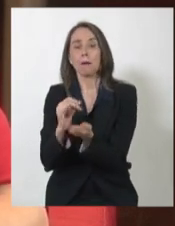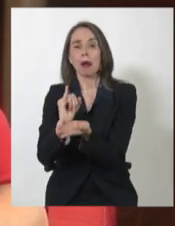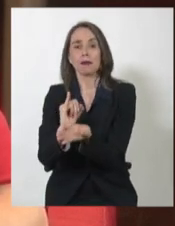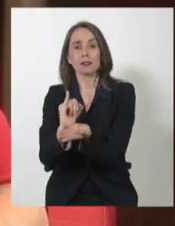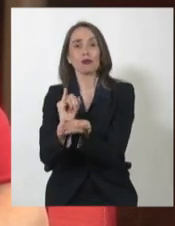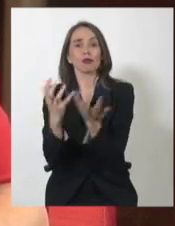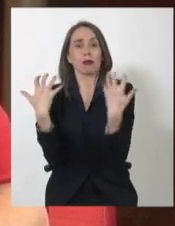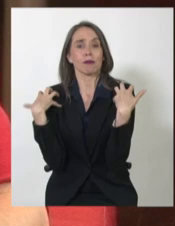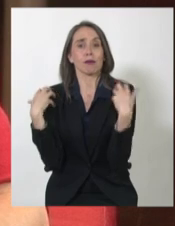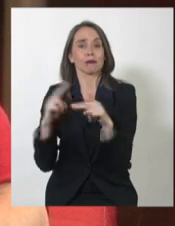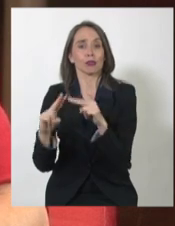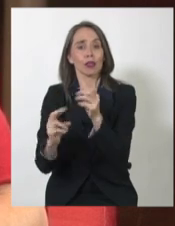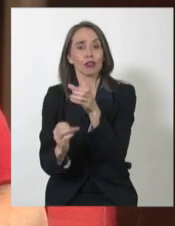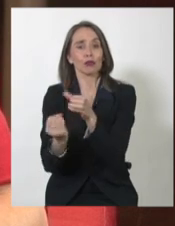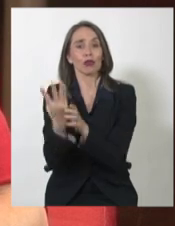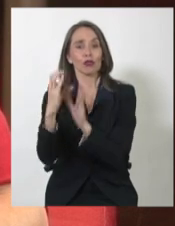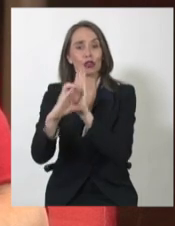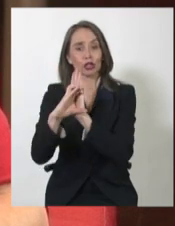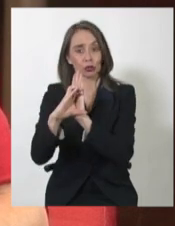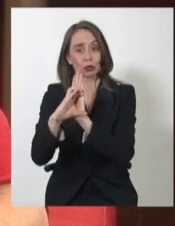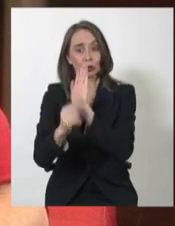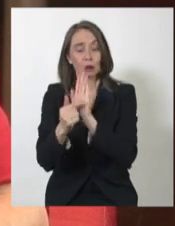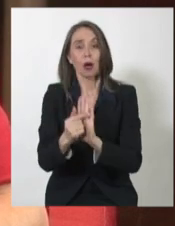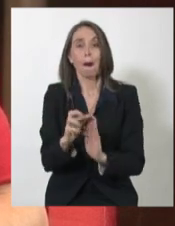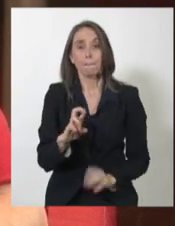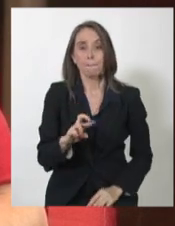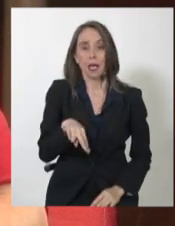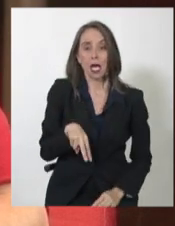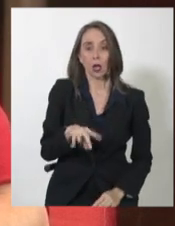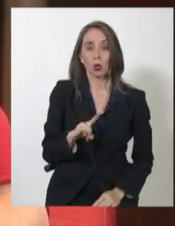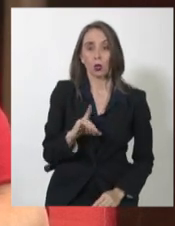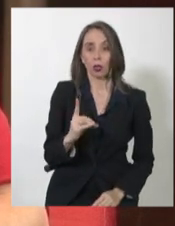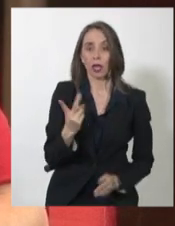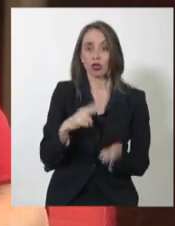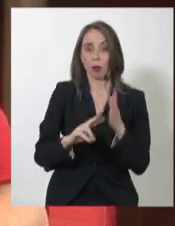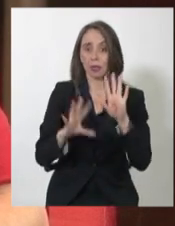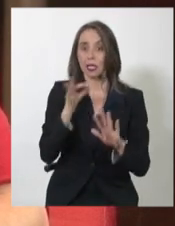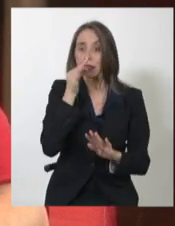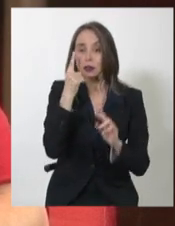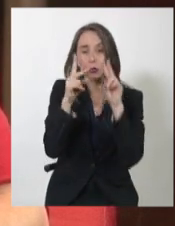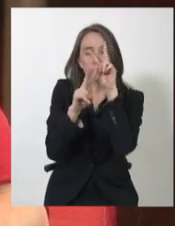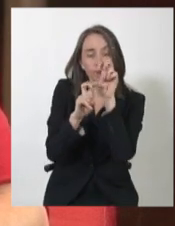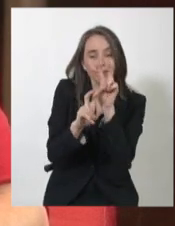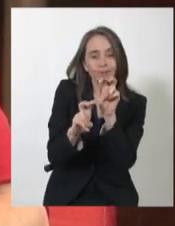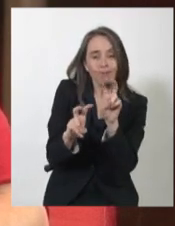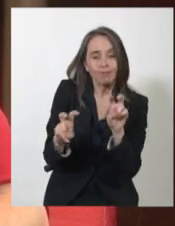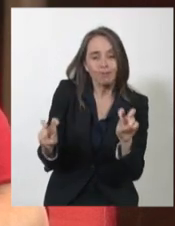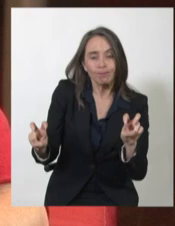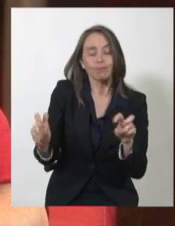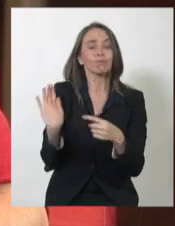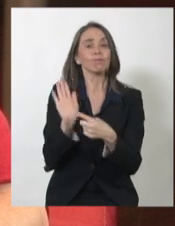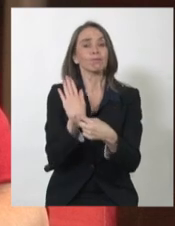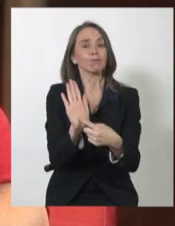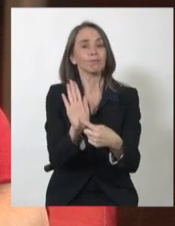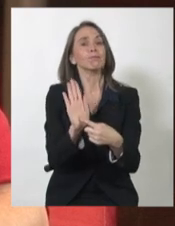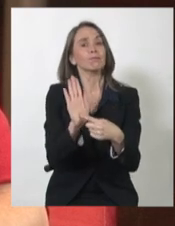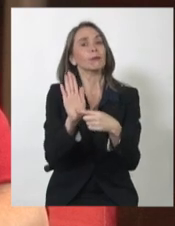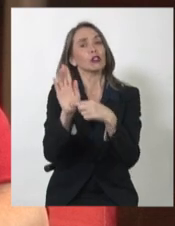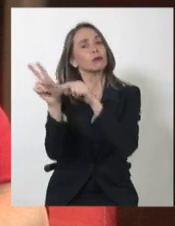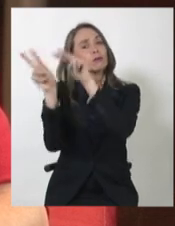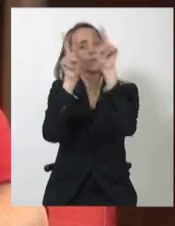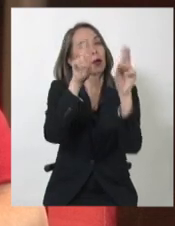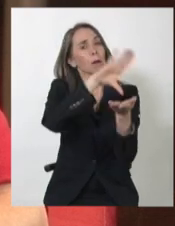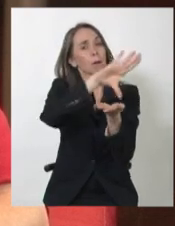cierto? El PNUD en el año 2015 plantea, a raíz de un estudio, ¿no es cierto?, en distintos